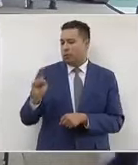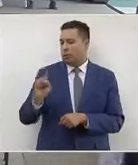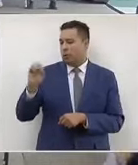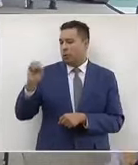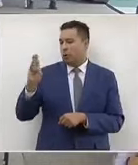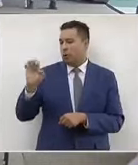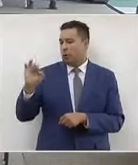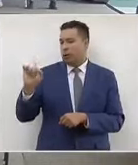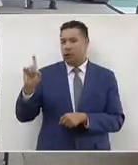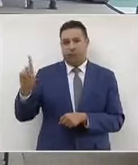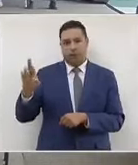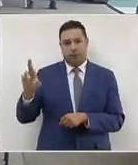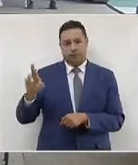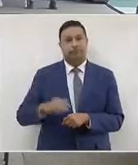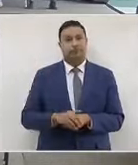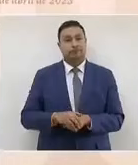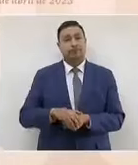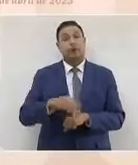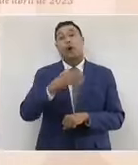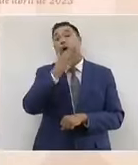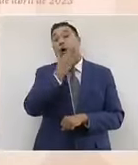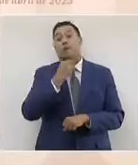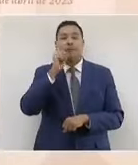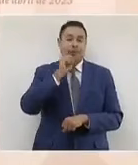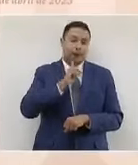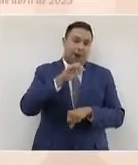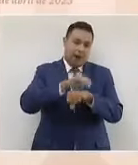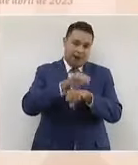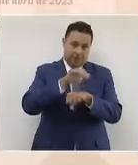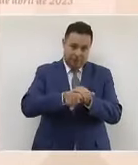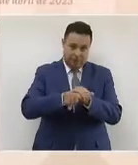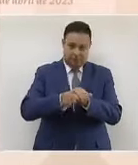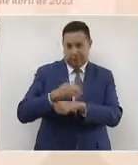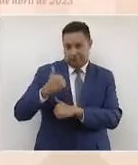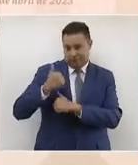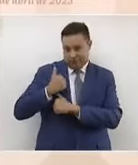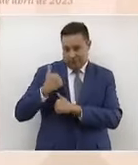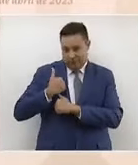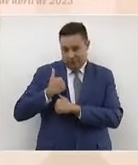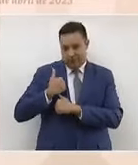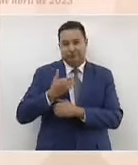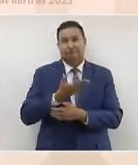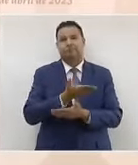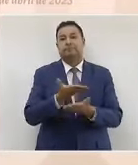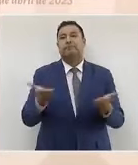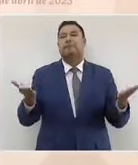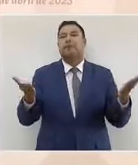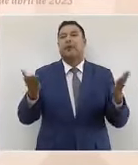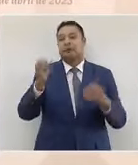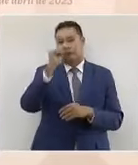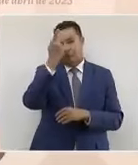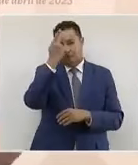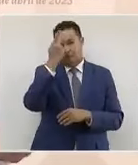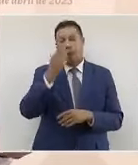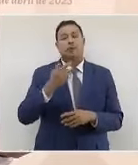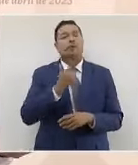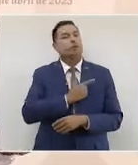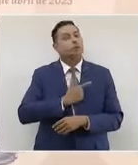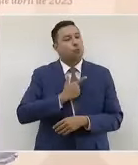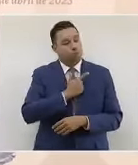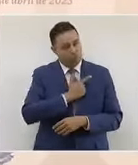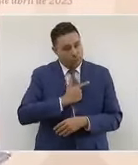Amigas, amigos de Soledad, de Graciano Sánchez, San Luis Potosí, me da mucho